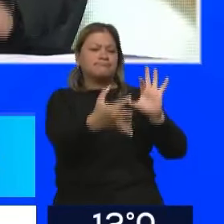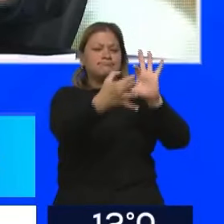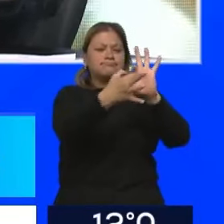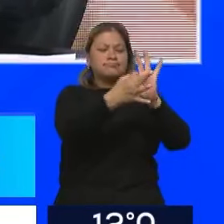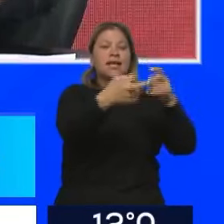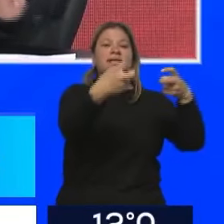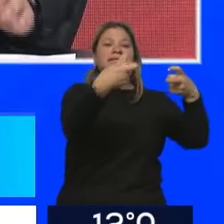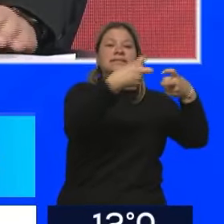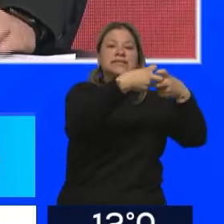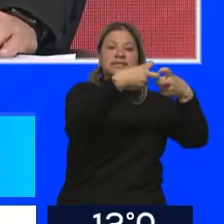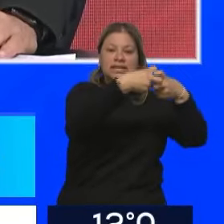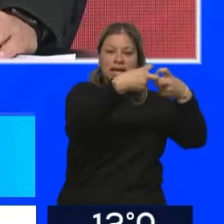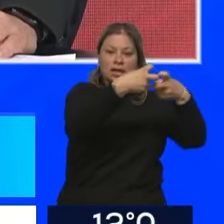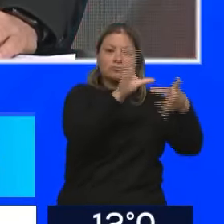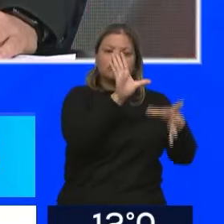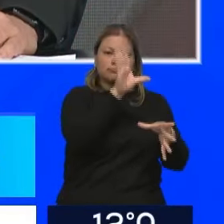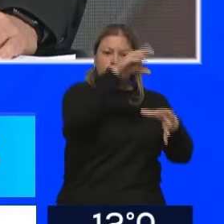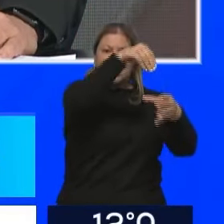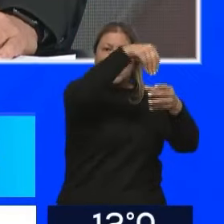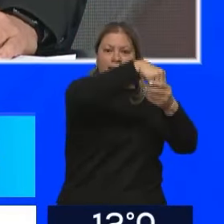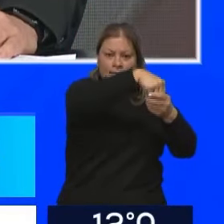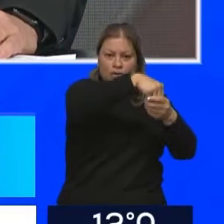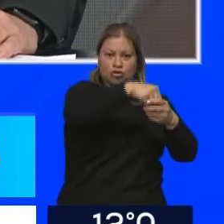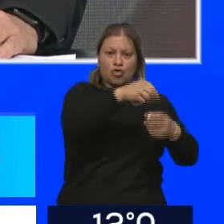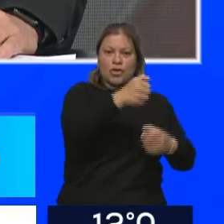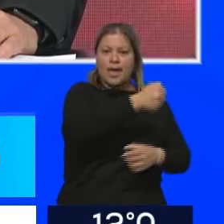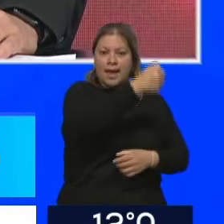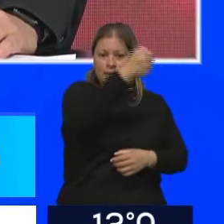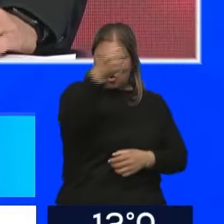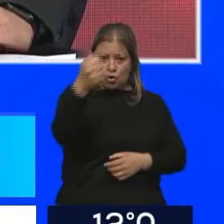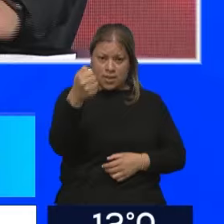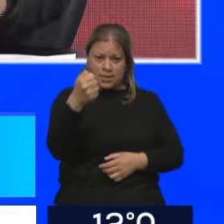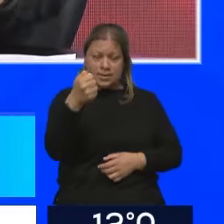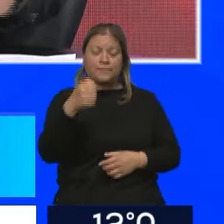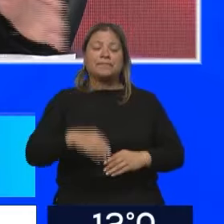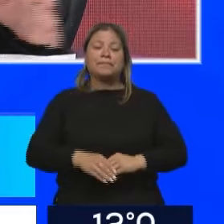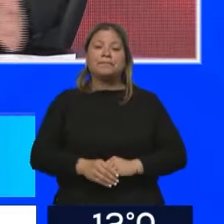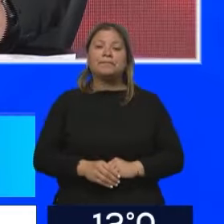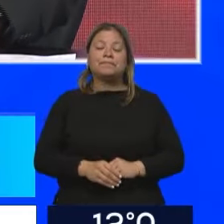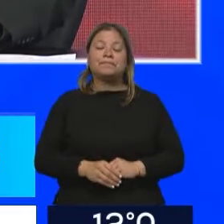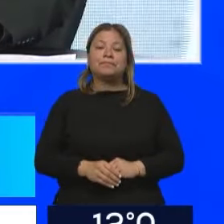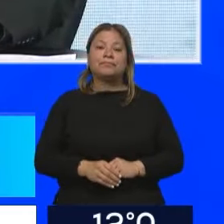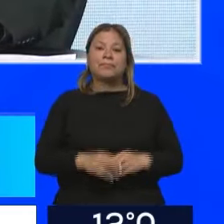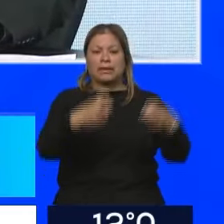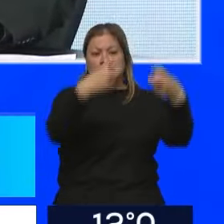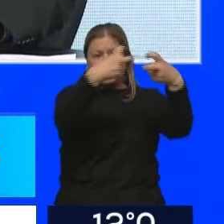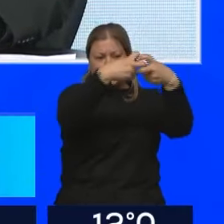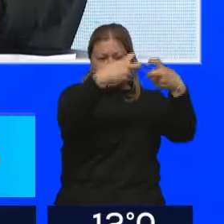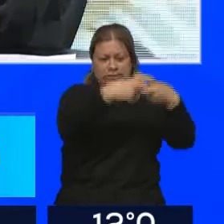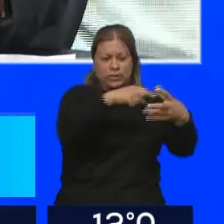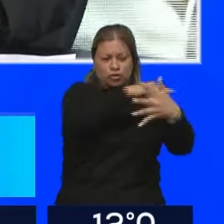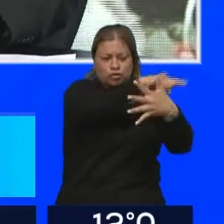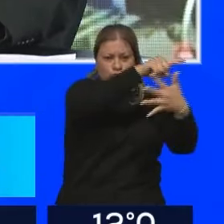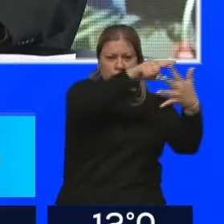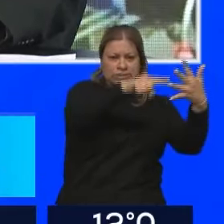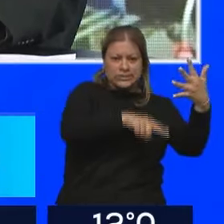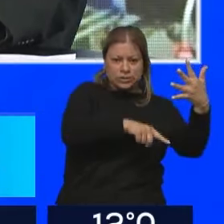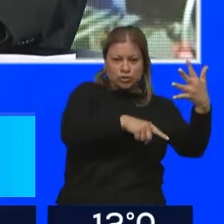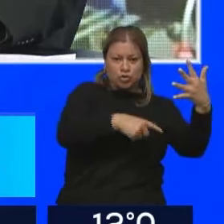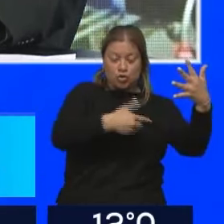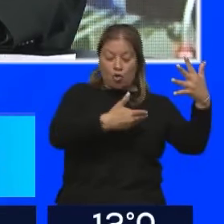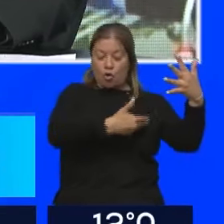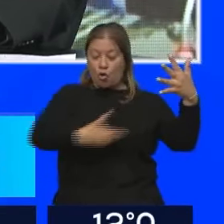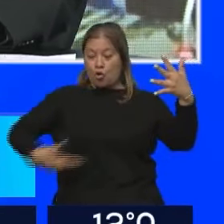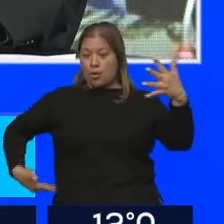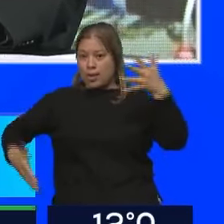sindicatos de los 4 o 5 que le dan vida a Aerolíneas Argentinas y que están absolutamente enfrentados al gobierno y ligados al kirchnerismo,